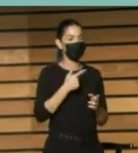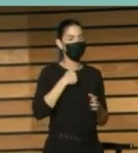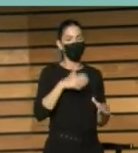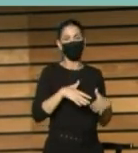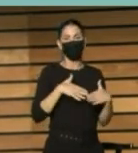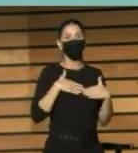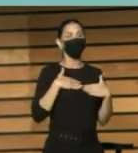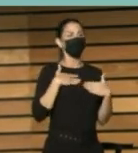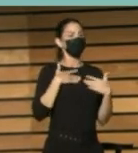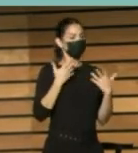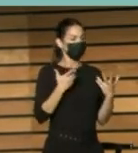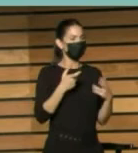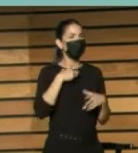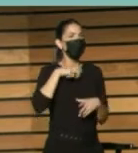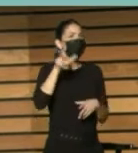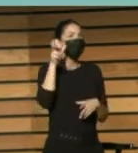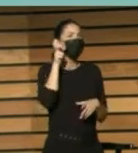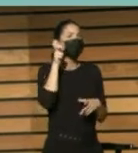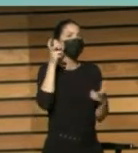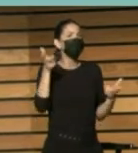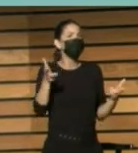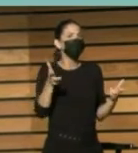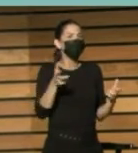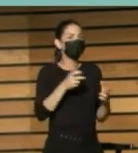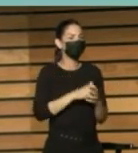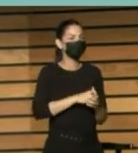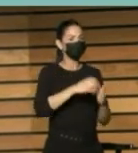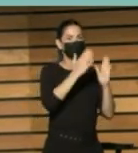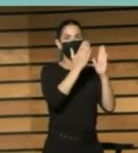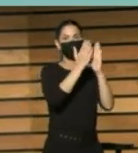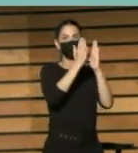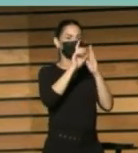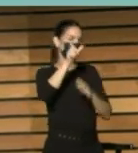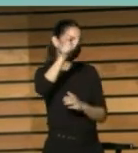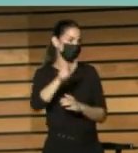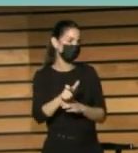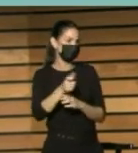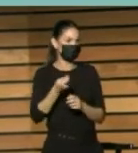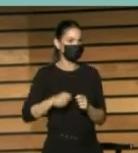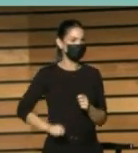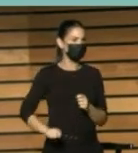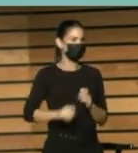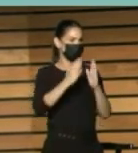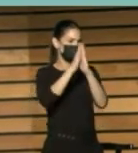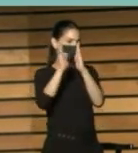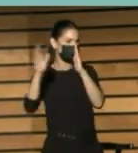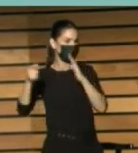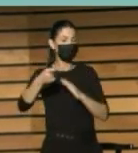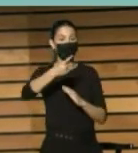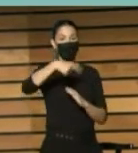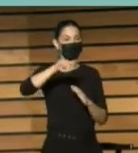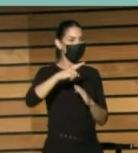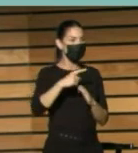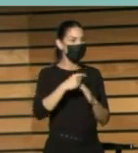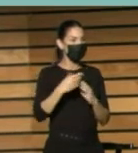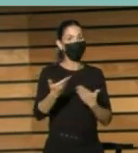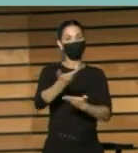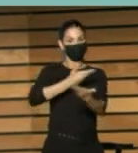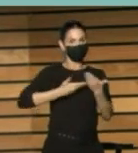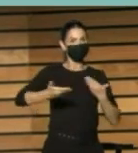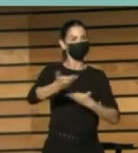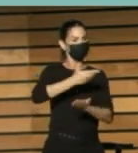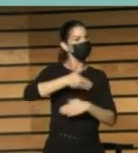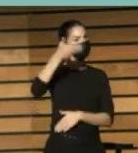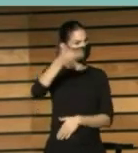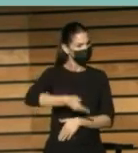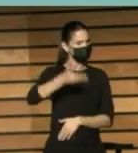cuando escucho a las bibliotecarias y a los bibliotecarios ese feedback, ese retorno que se nos da de la importancia de